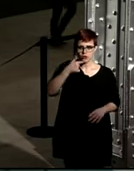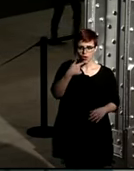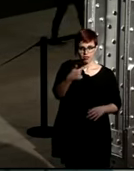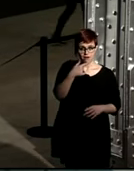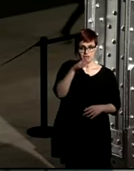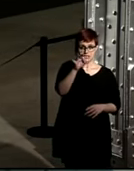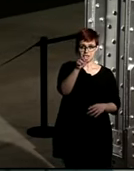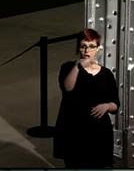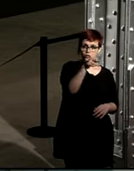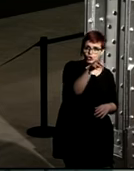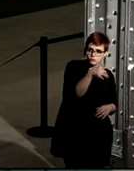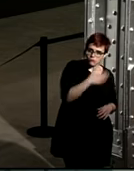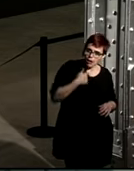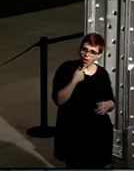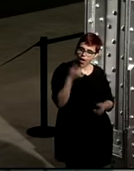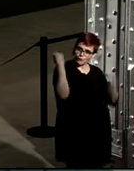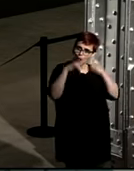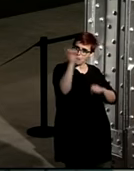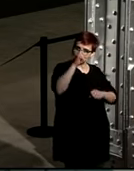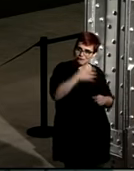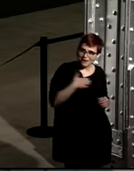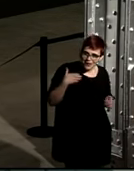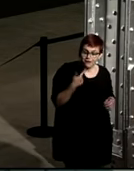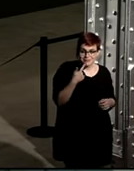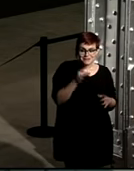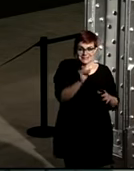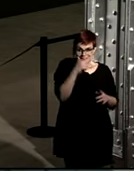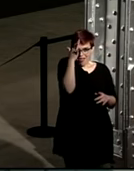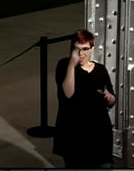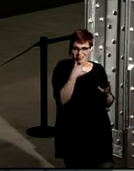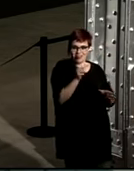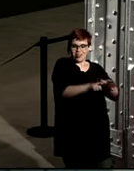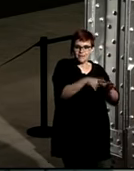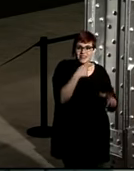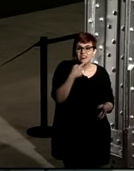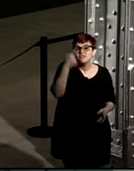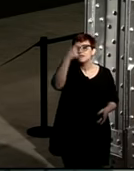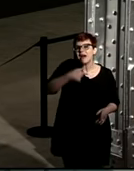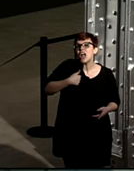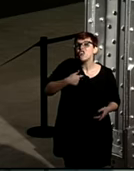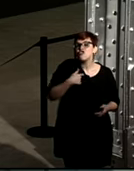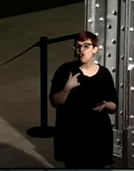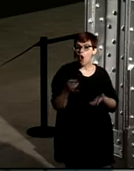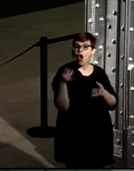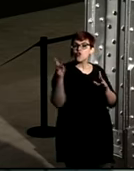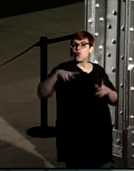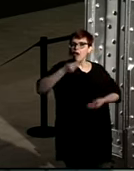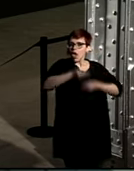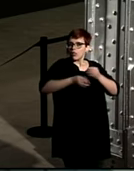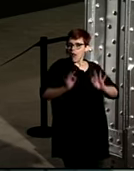a Santos que si le hacía ilusión y dijo que sí. Entonces, y ya ahí le dije, que sepas que me echaste y yo no había hecho nada. Se lo